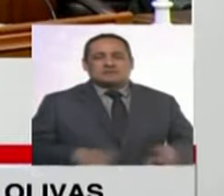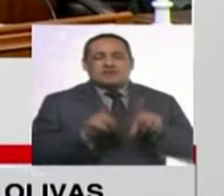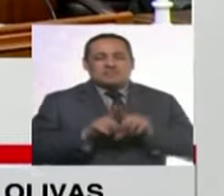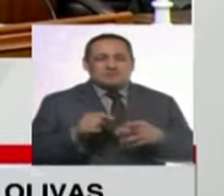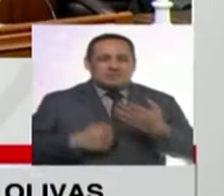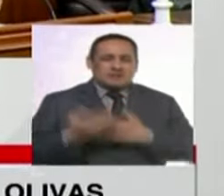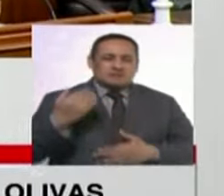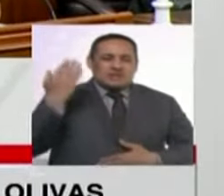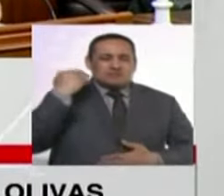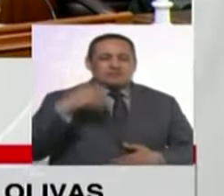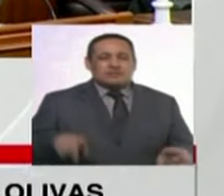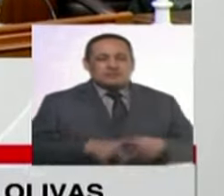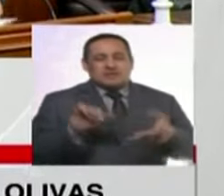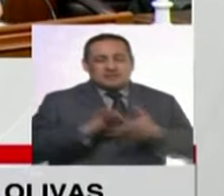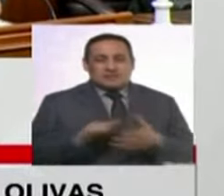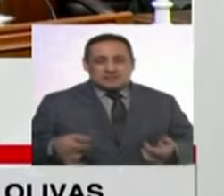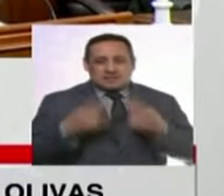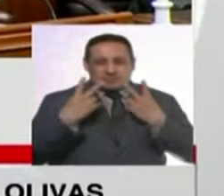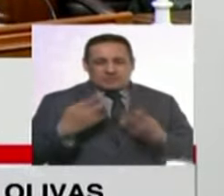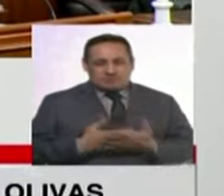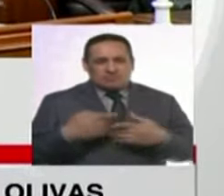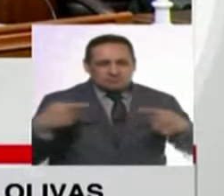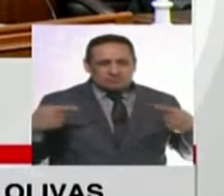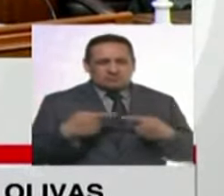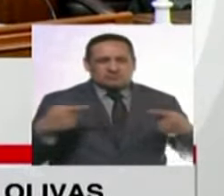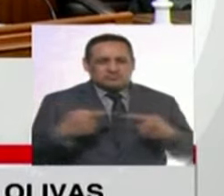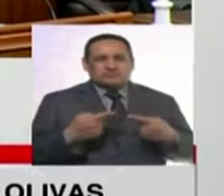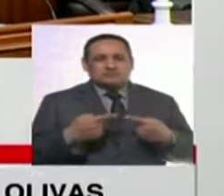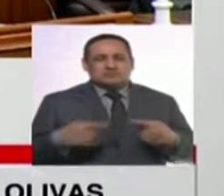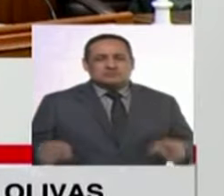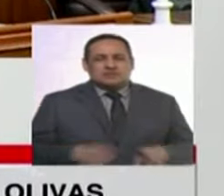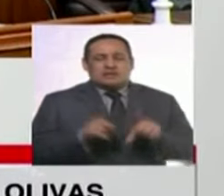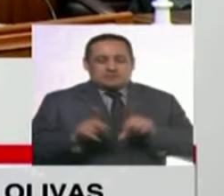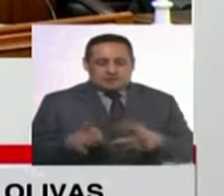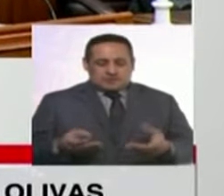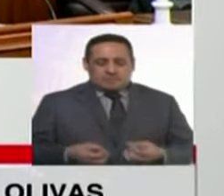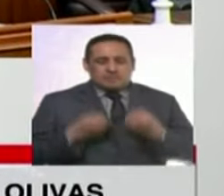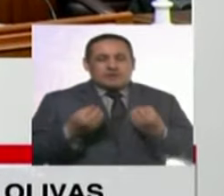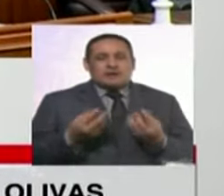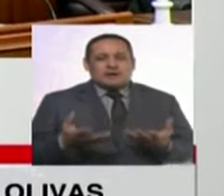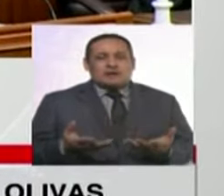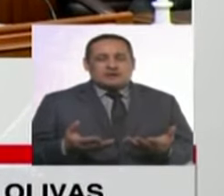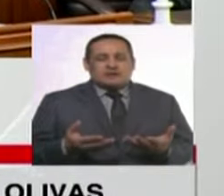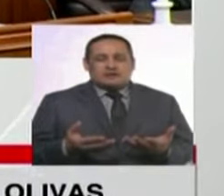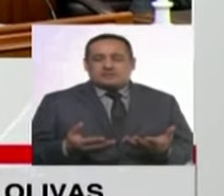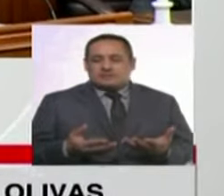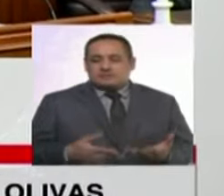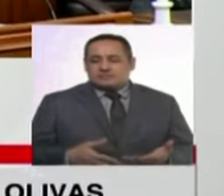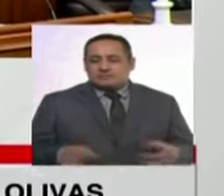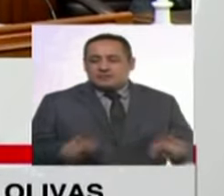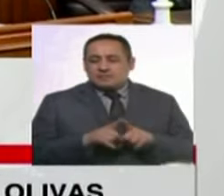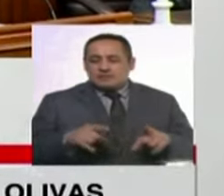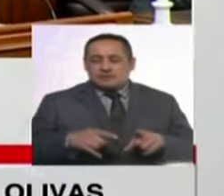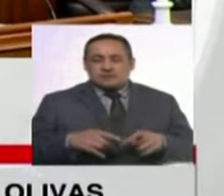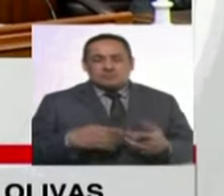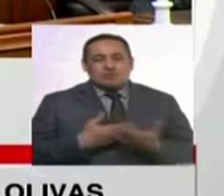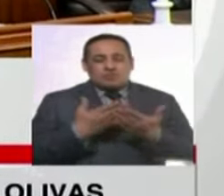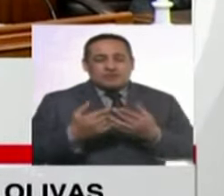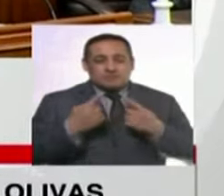aquellos que se han batido para y que